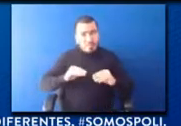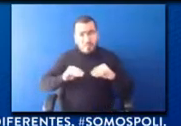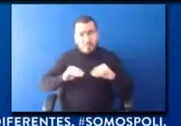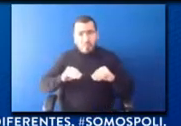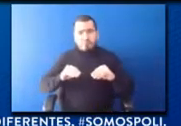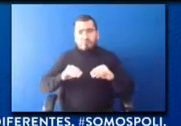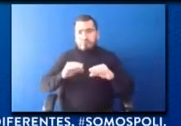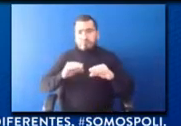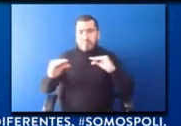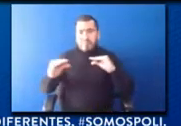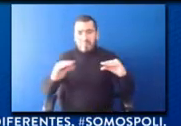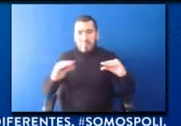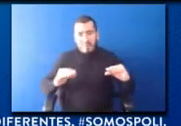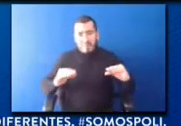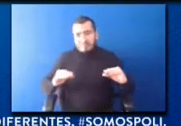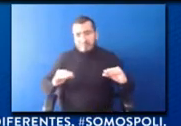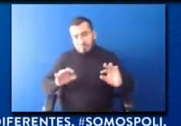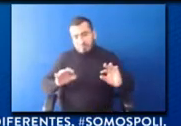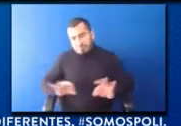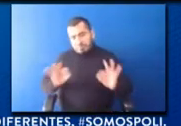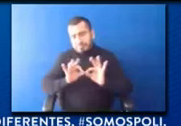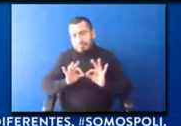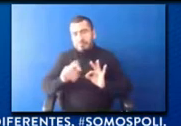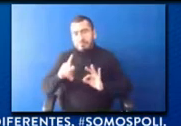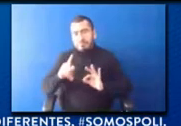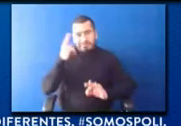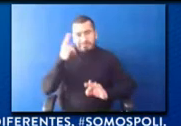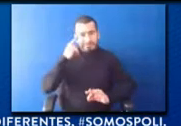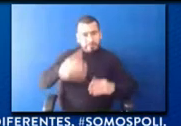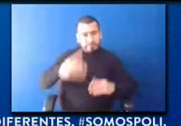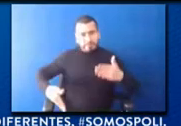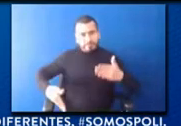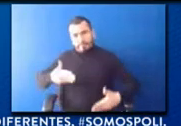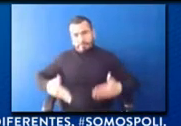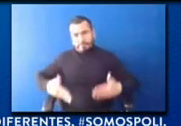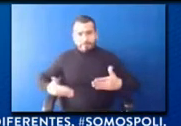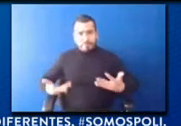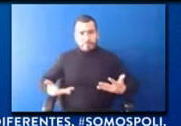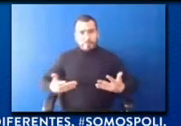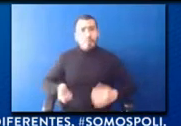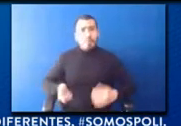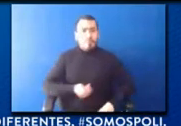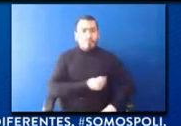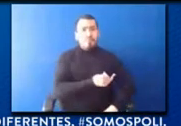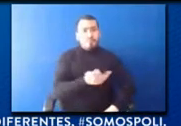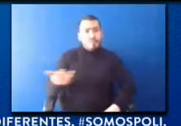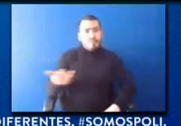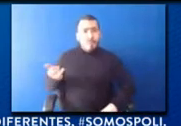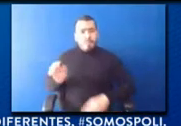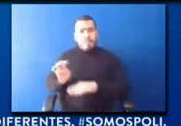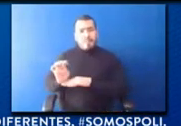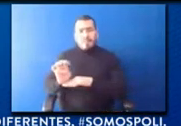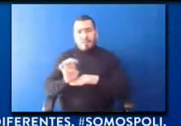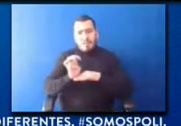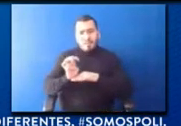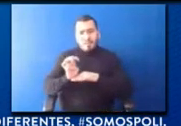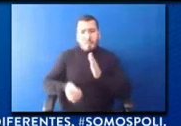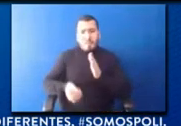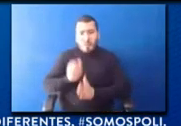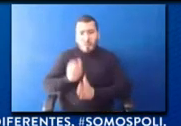de instrumentos. Inteligencia artificial, presente en muchas de las entidades o los productos financieros que hoy estamos